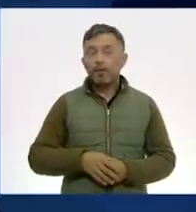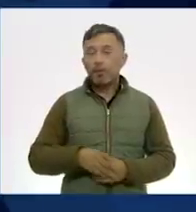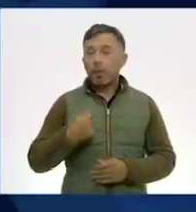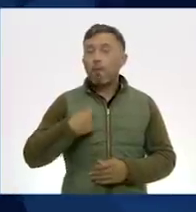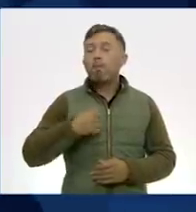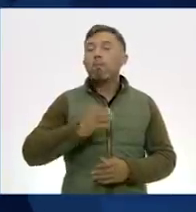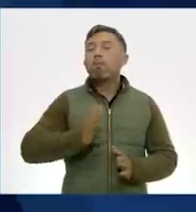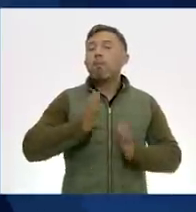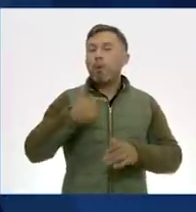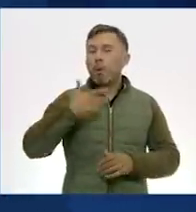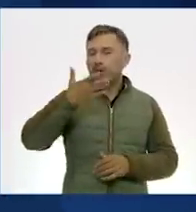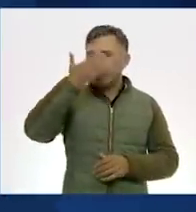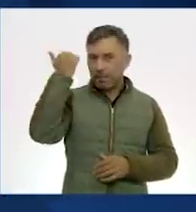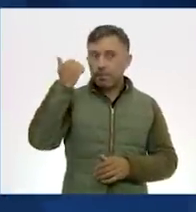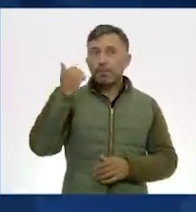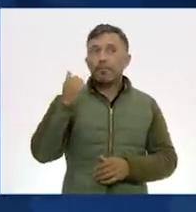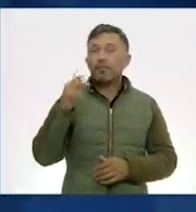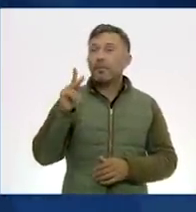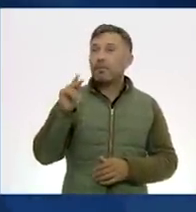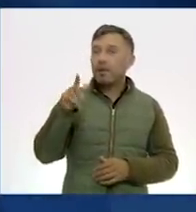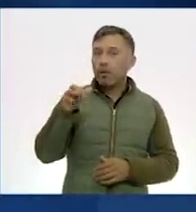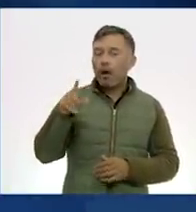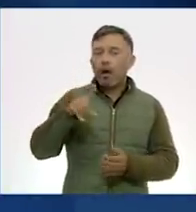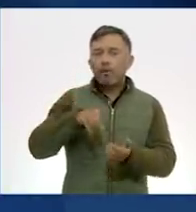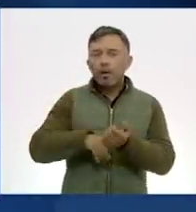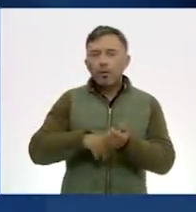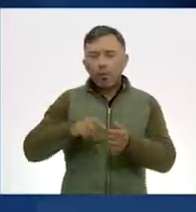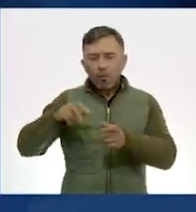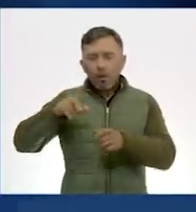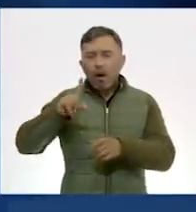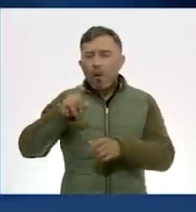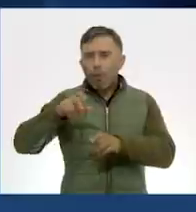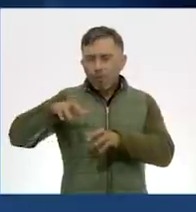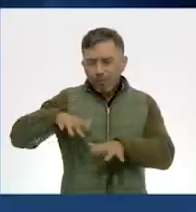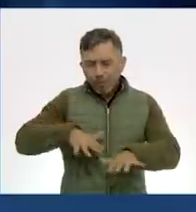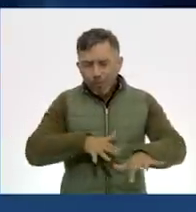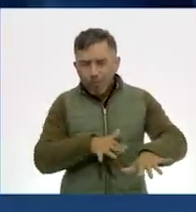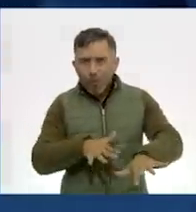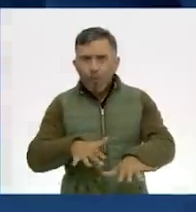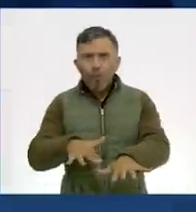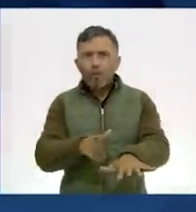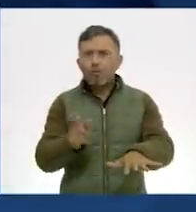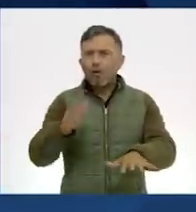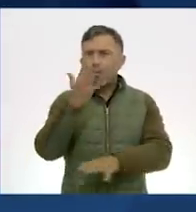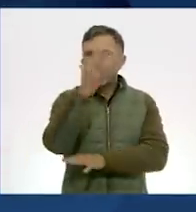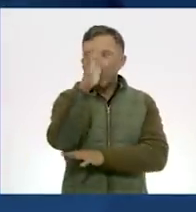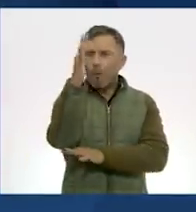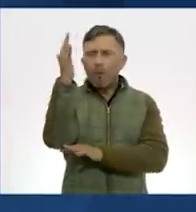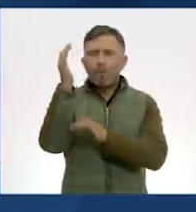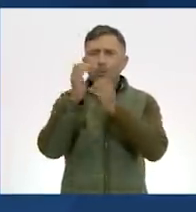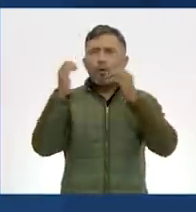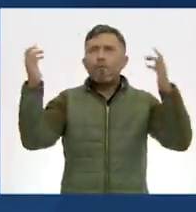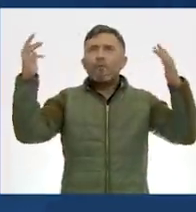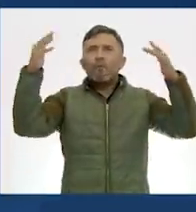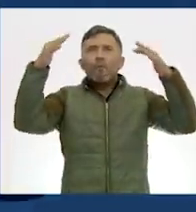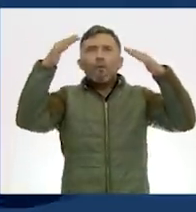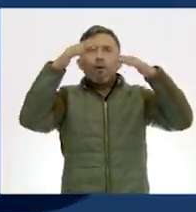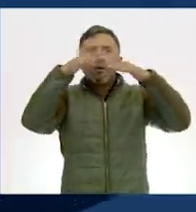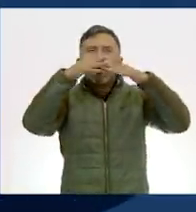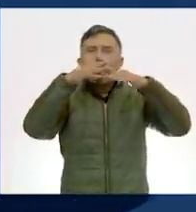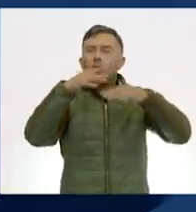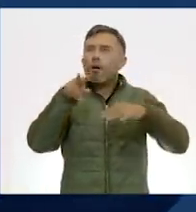parte, Patillos, con sus manantiales de agua rumorosa y la espesura de su bosque, había depositado